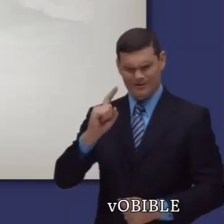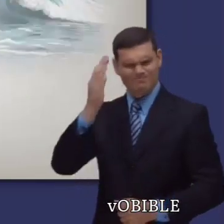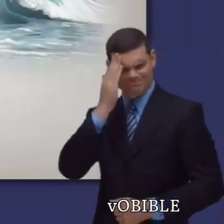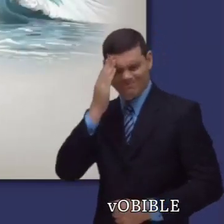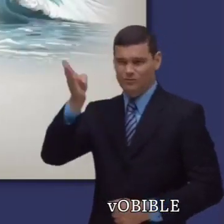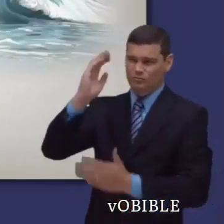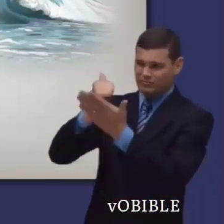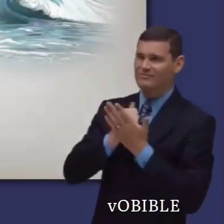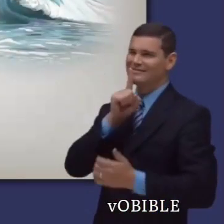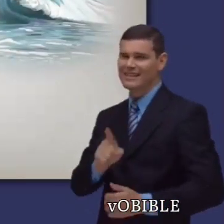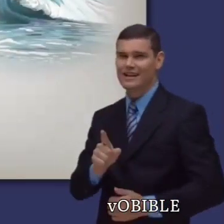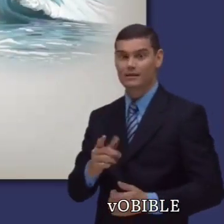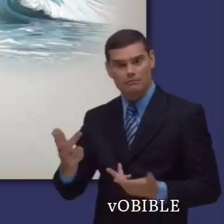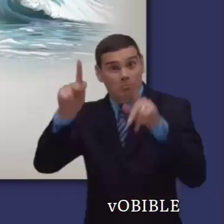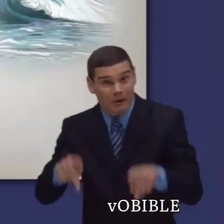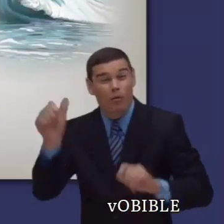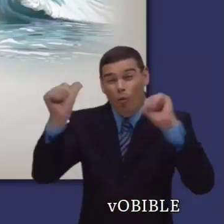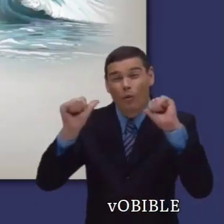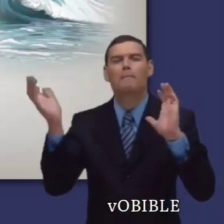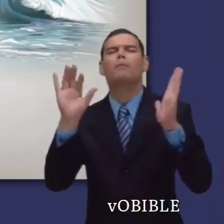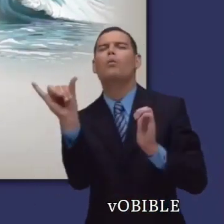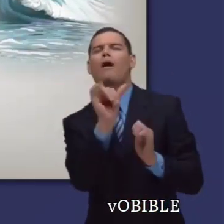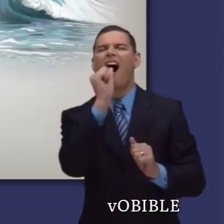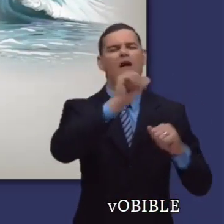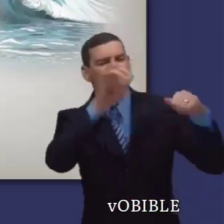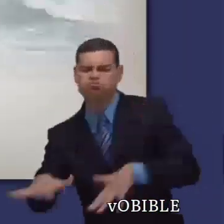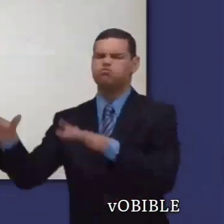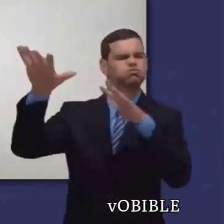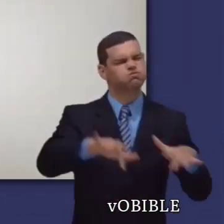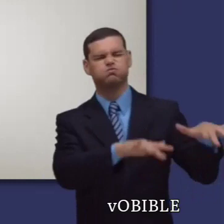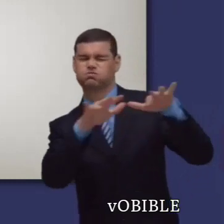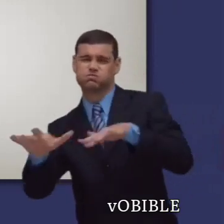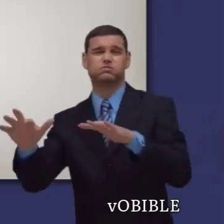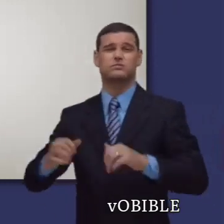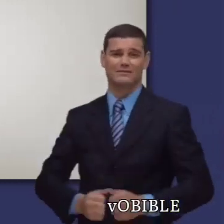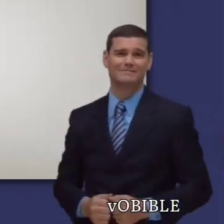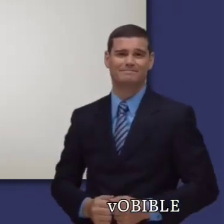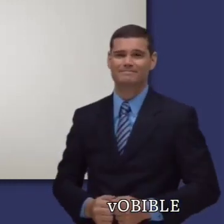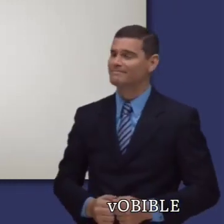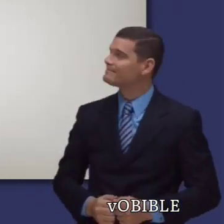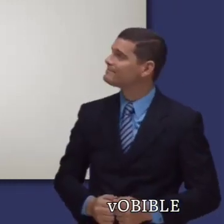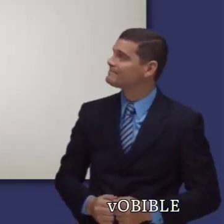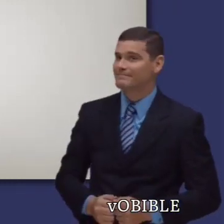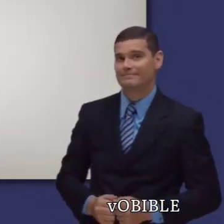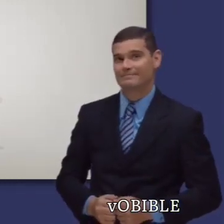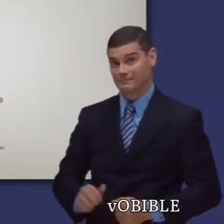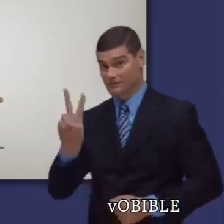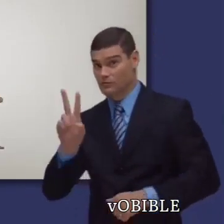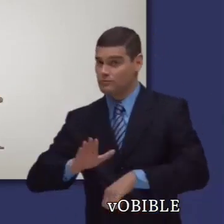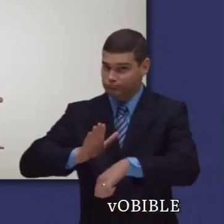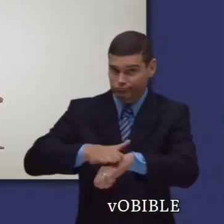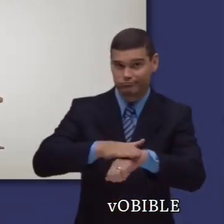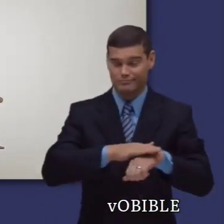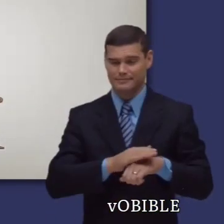duda es como una ola del mar impulsada por el viento y llevada de un lado a otro. El capítulo 2 aconseja con firmeza